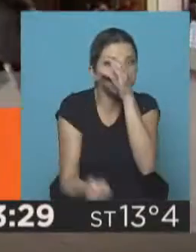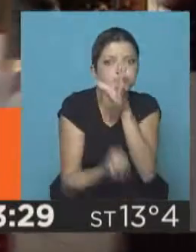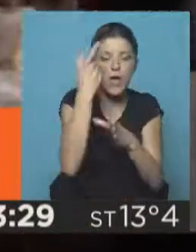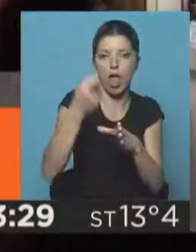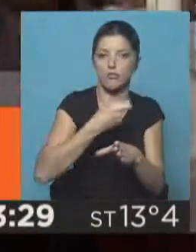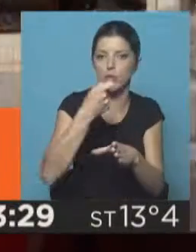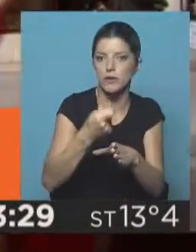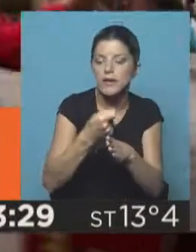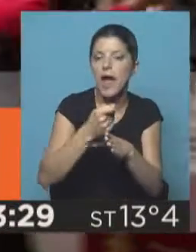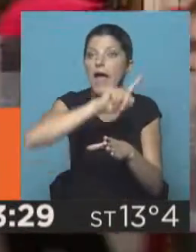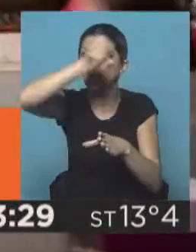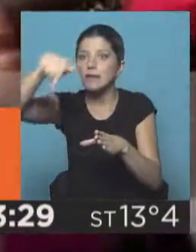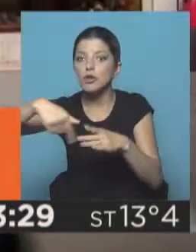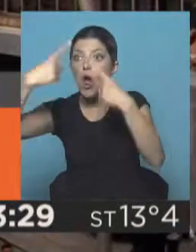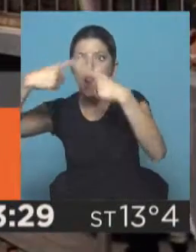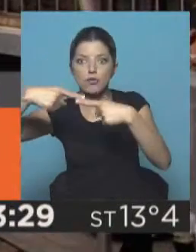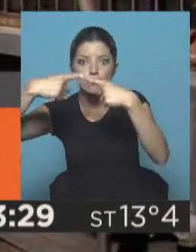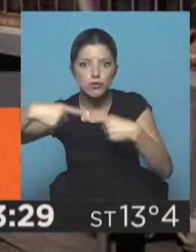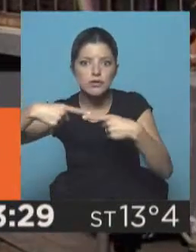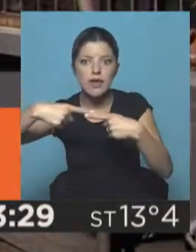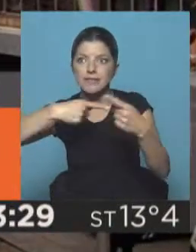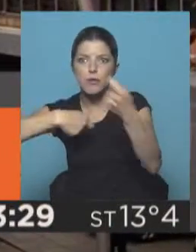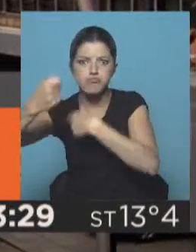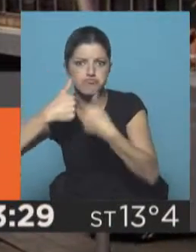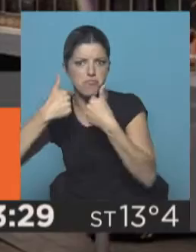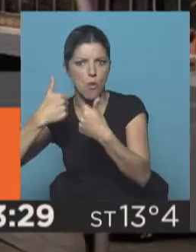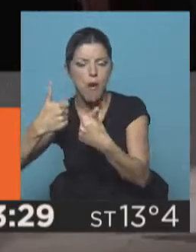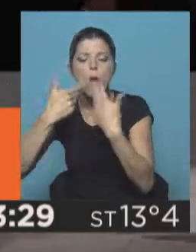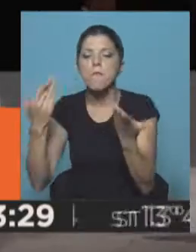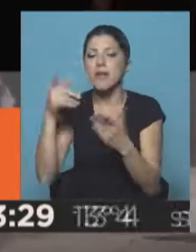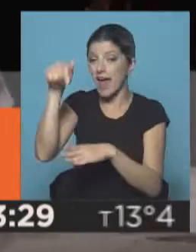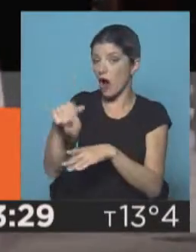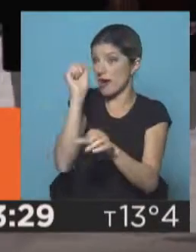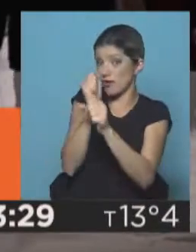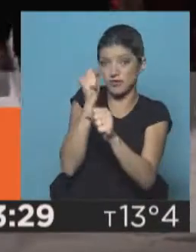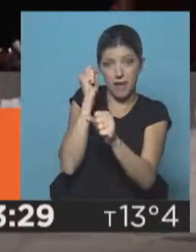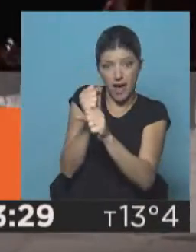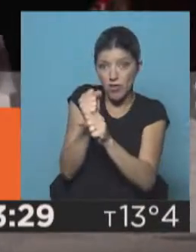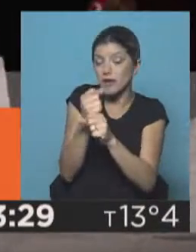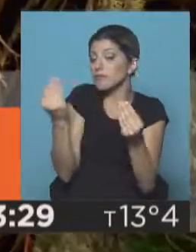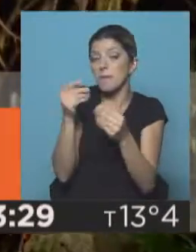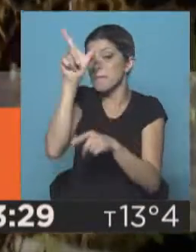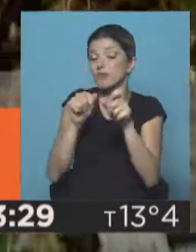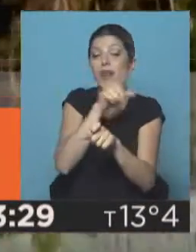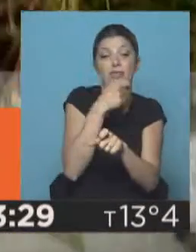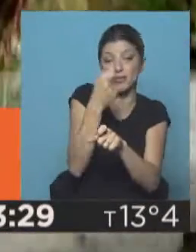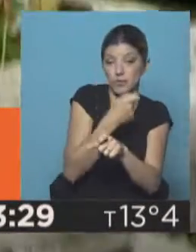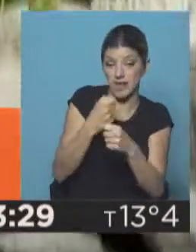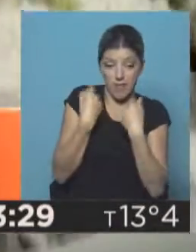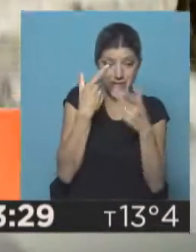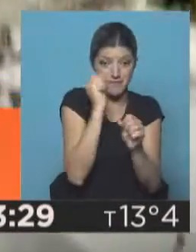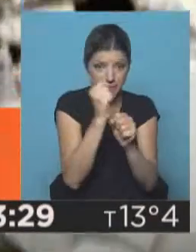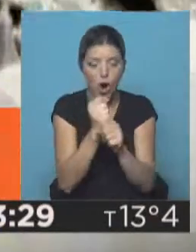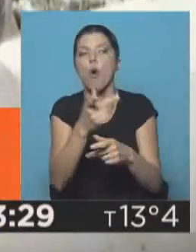provincias cercanas a la frontera entre ambos países, ya que emplean principalmente a trabajadores turcos en sectores como